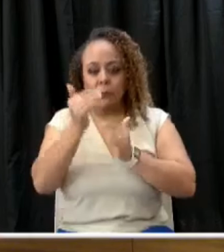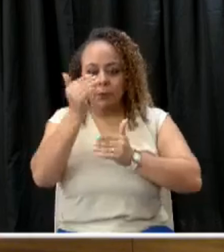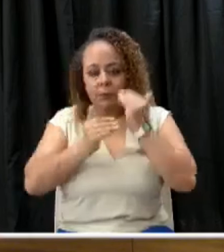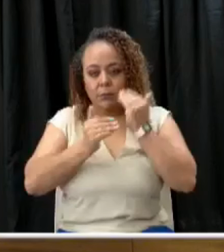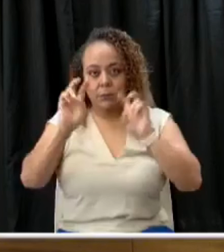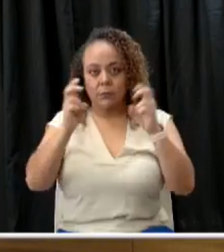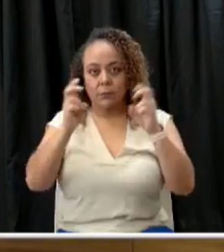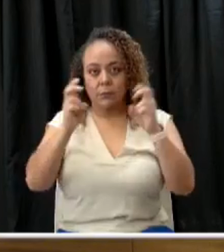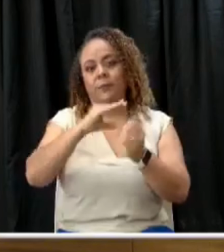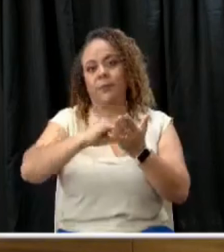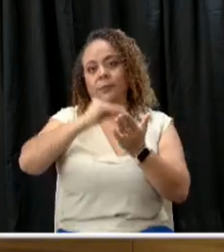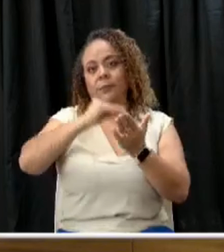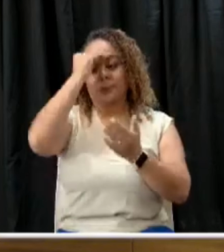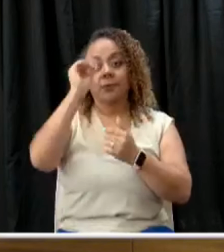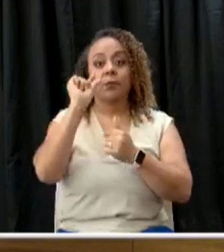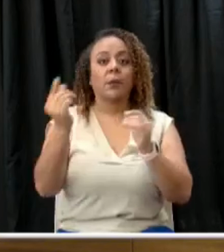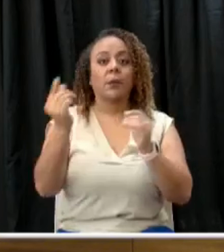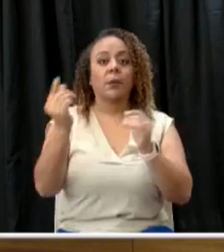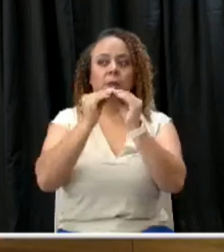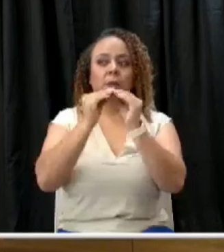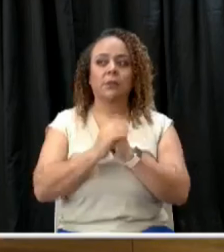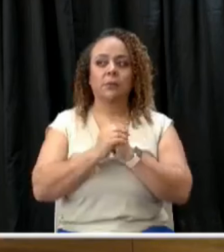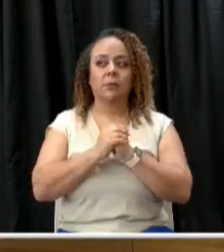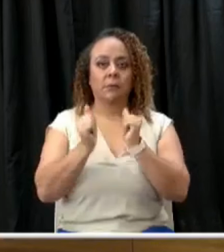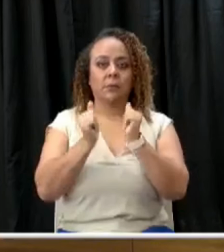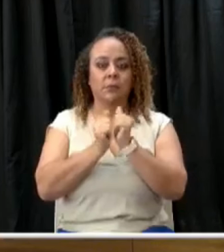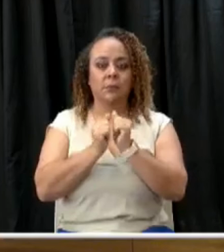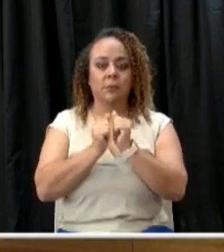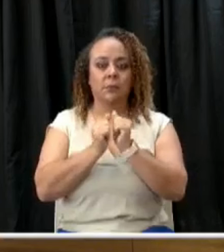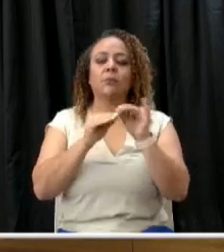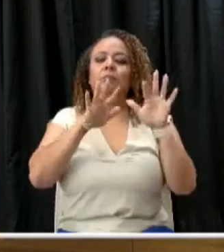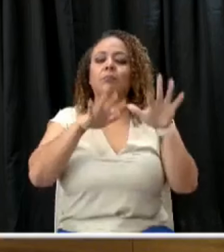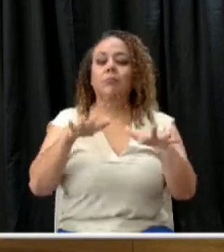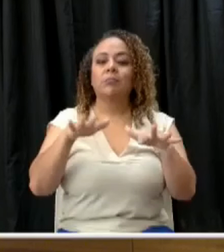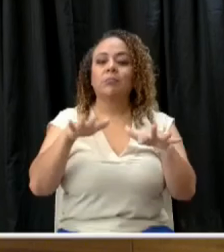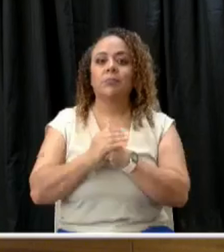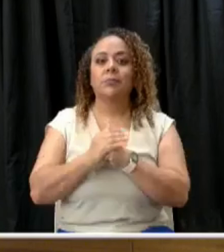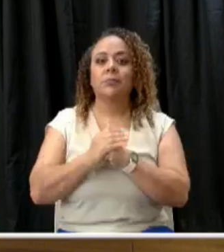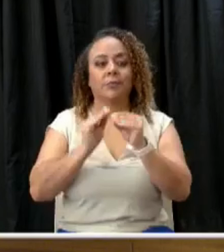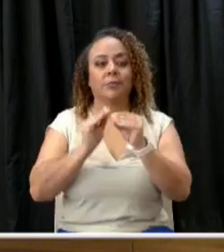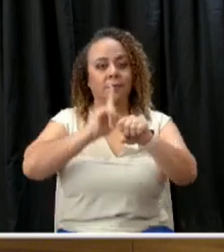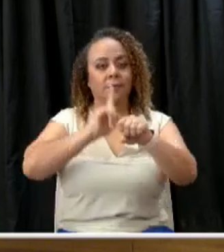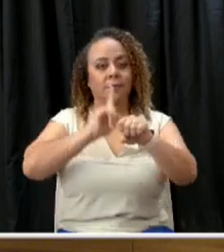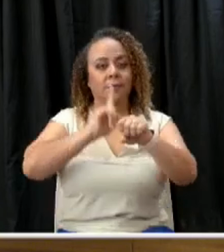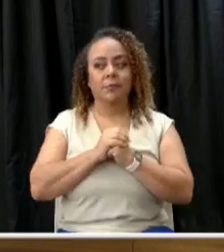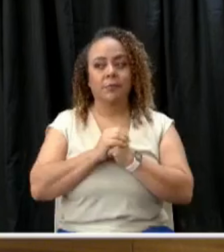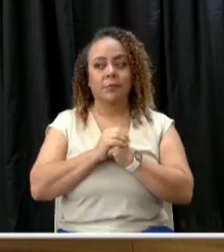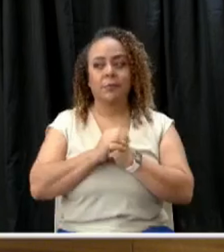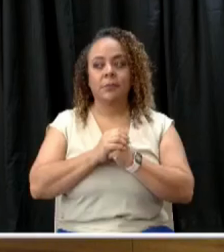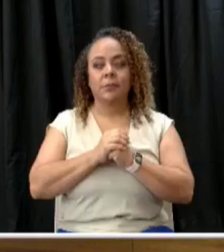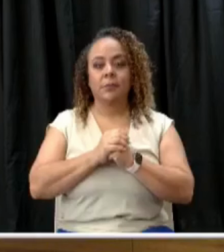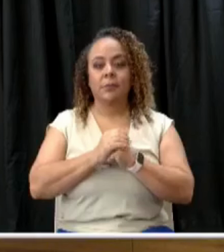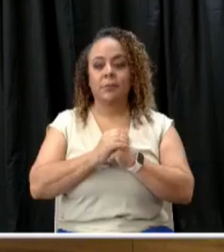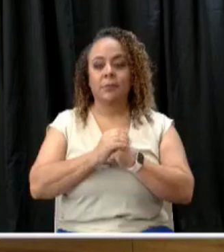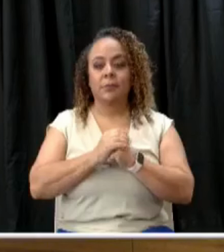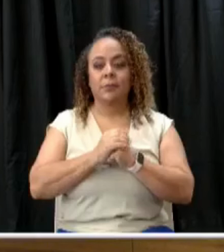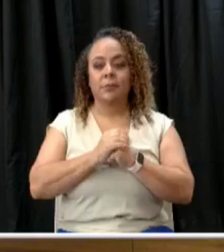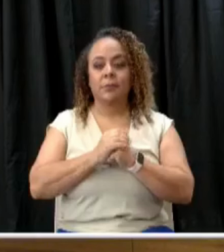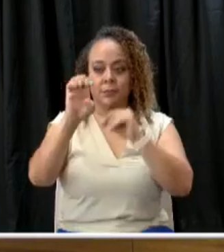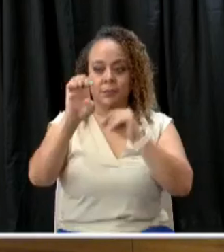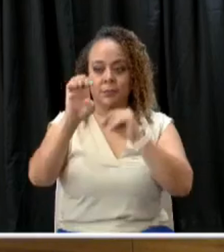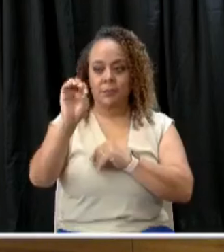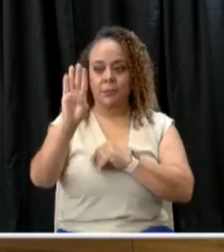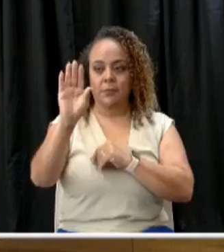temas y aprender un poco más, con un poquito más de calma, con un poquito más de tiempo, sobre toda la información que Esteban nos ha